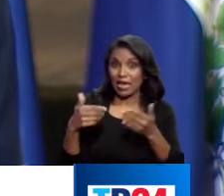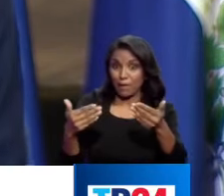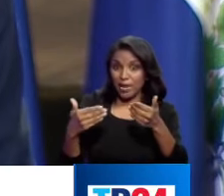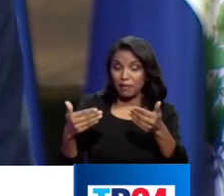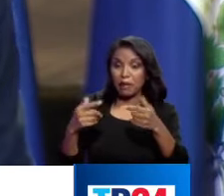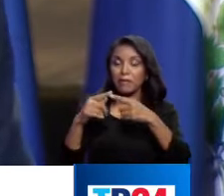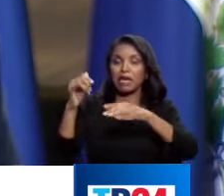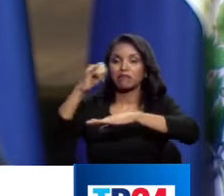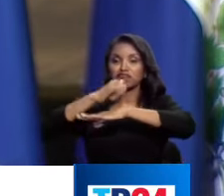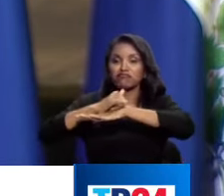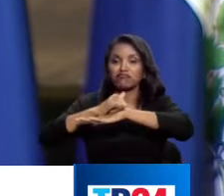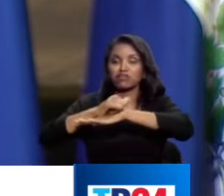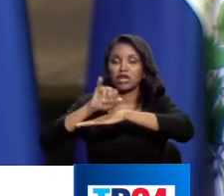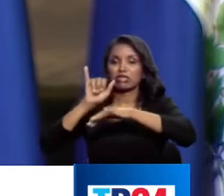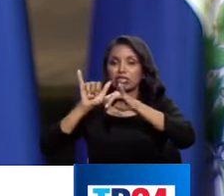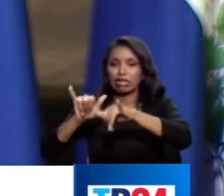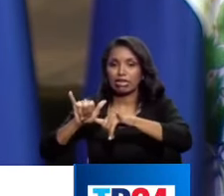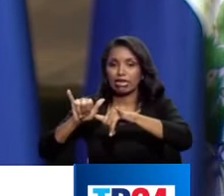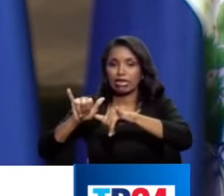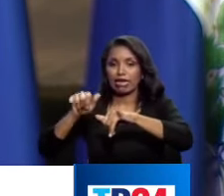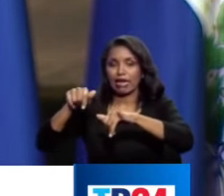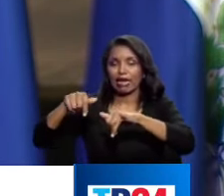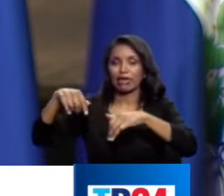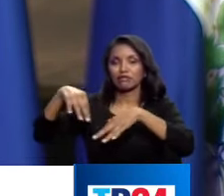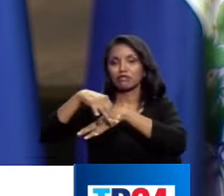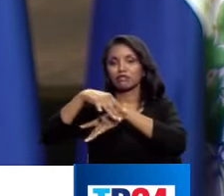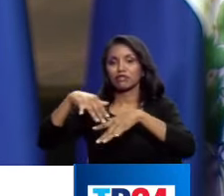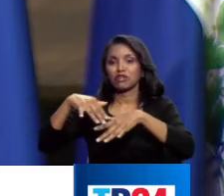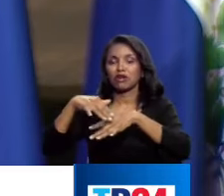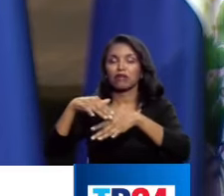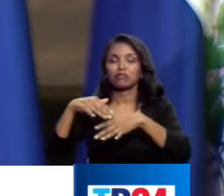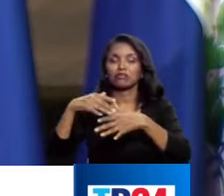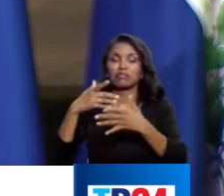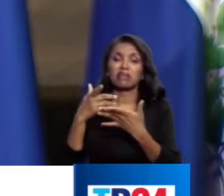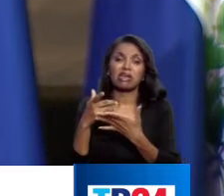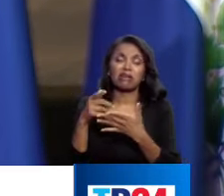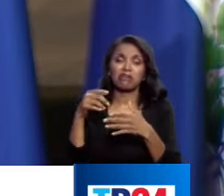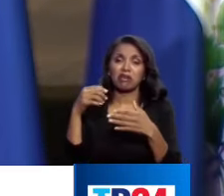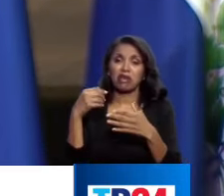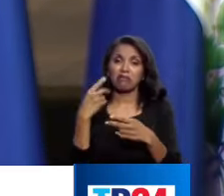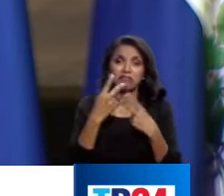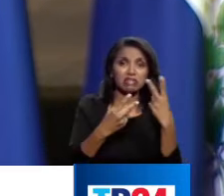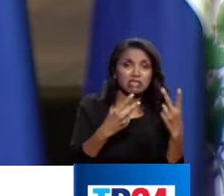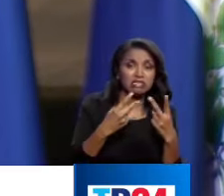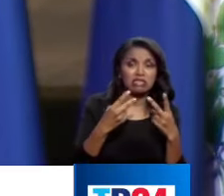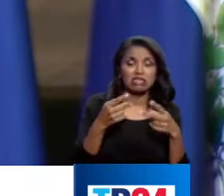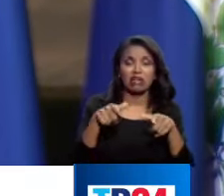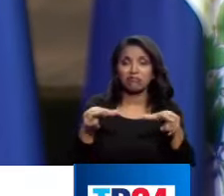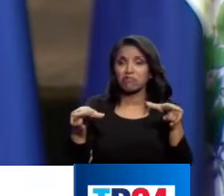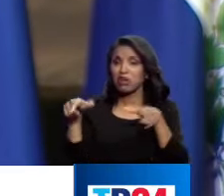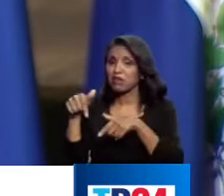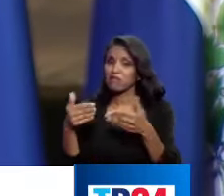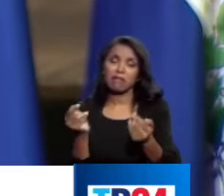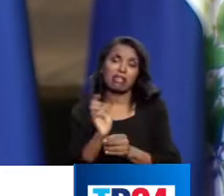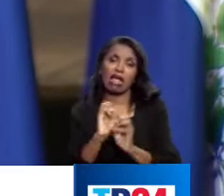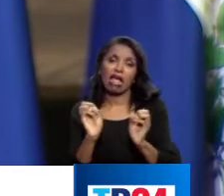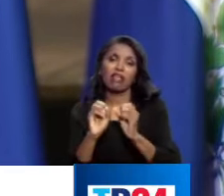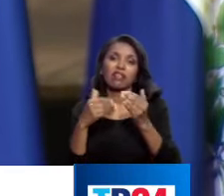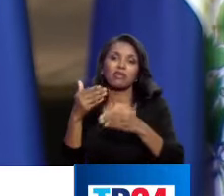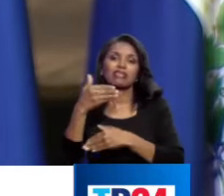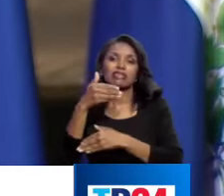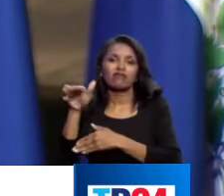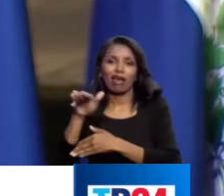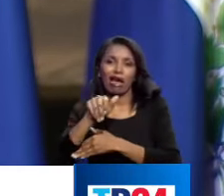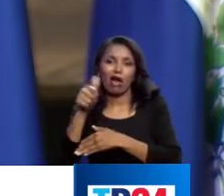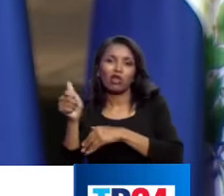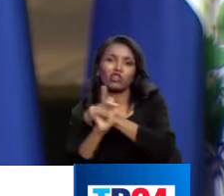embargo, 2.5 se quedan en el país. Ahí hay un potencial importante que debemos aprovechar. ¿Y cómo lo vamos a